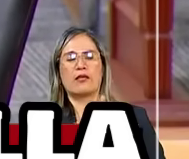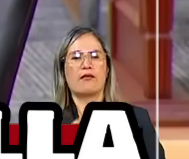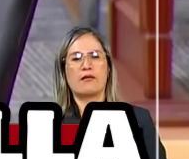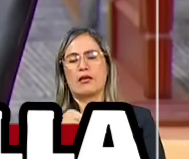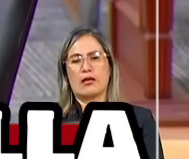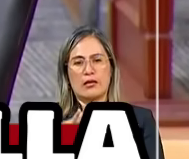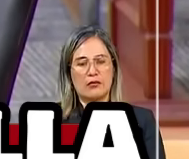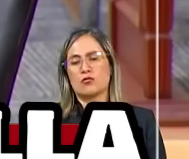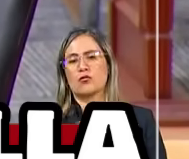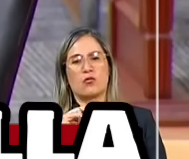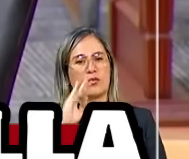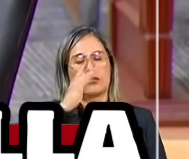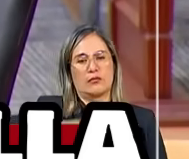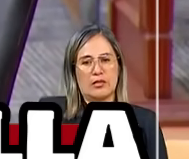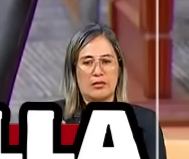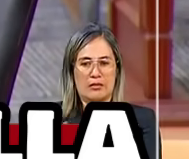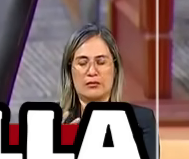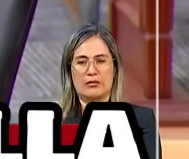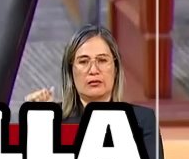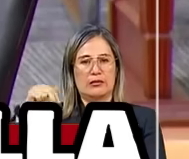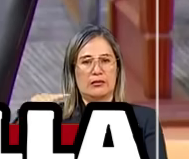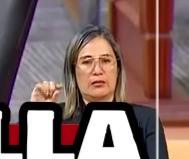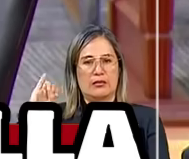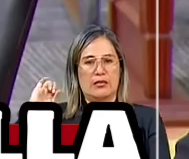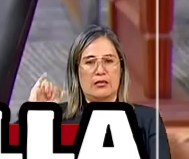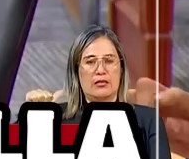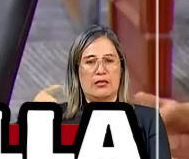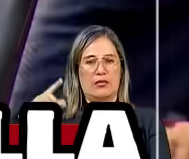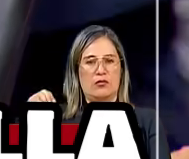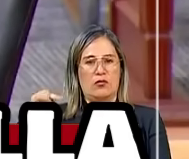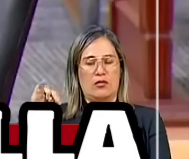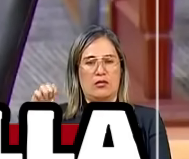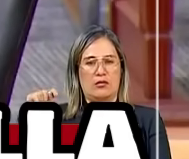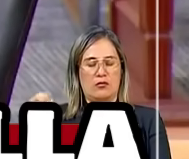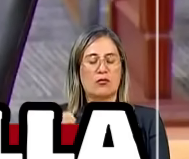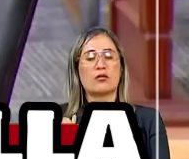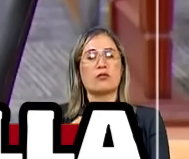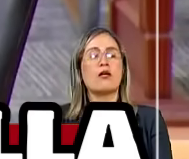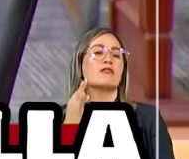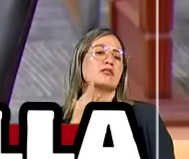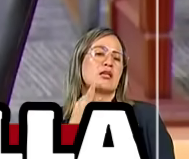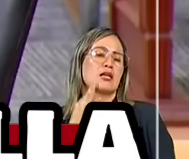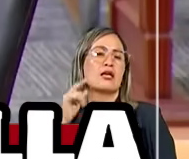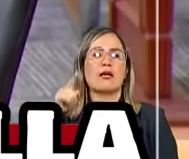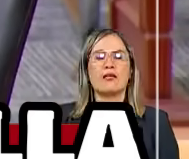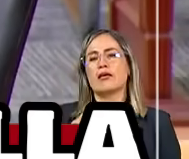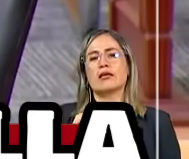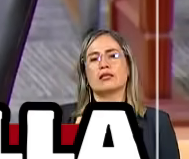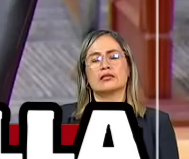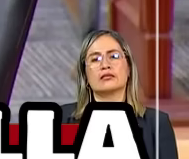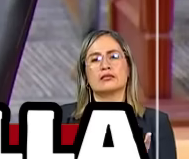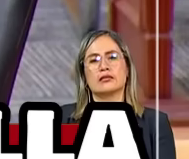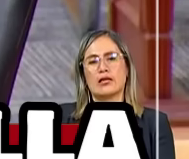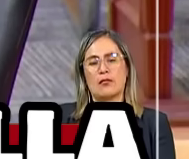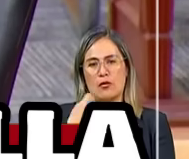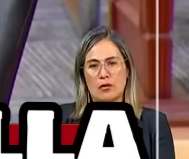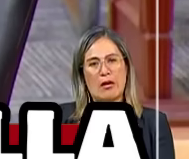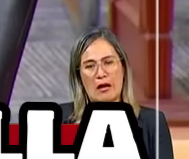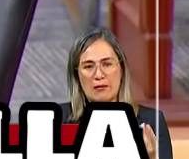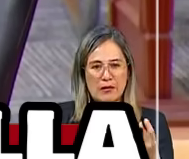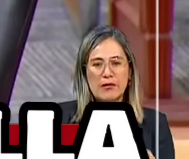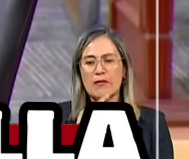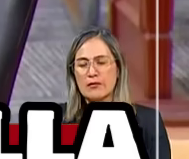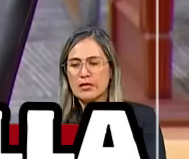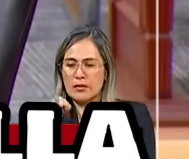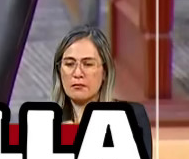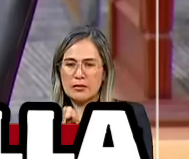Vaca, menciona a Santiago Nieto. La nota también señala: la Fiscalía de Justicia de Tamaulipas debe acelerar sus investigaciones en torno a la denuncia penal